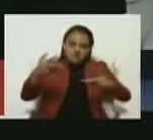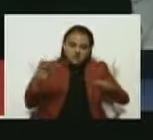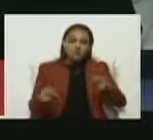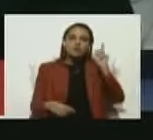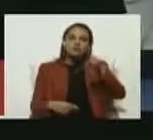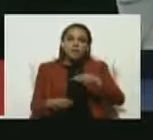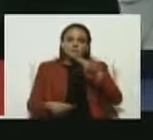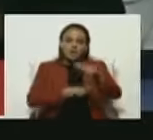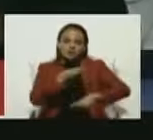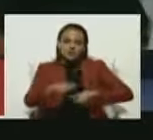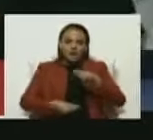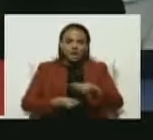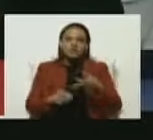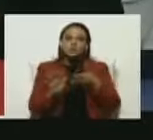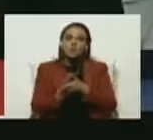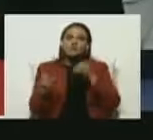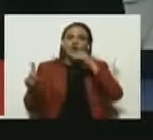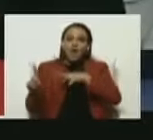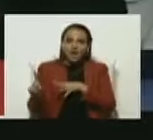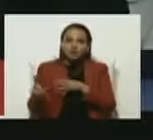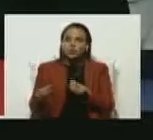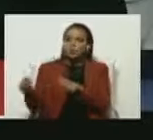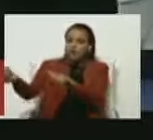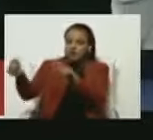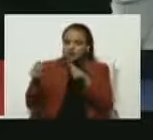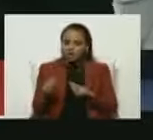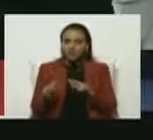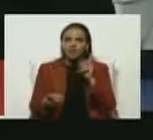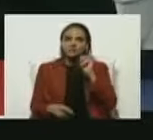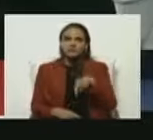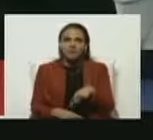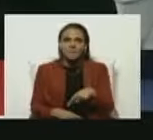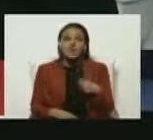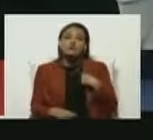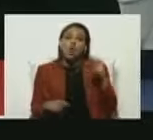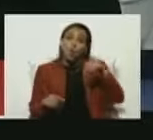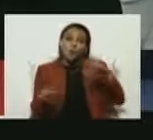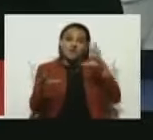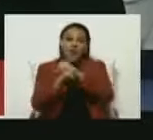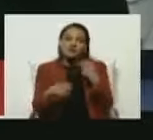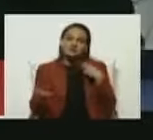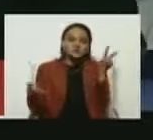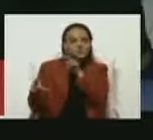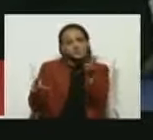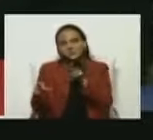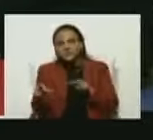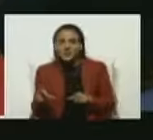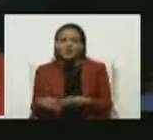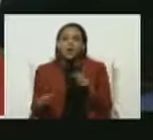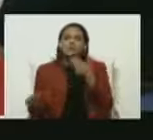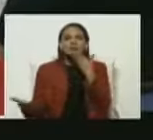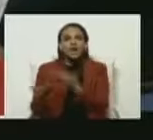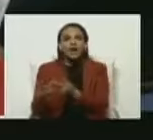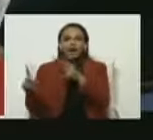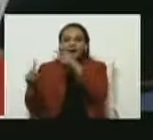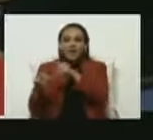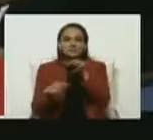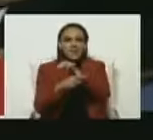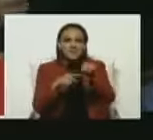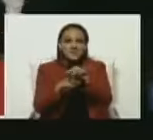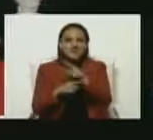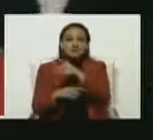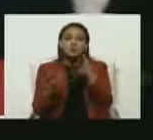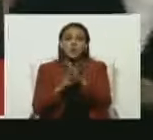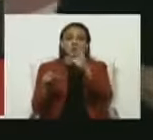puesto también sobre el tapete. Me lo voy a devorar esta noche. Muchísimas gracias al ministro del Poder Popular para la